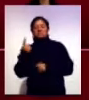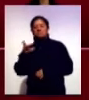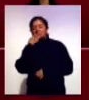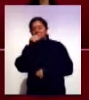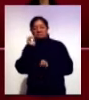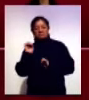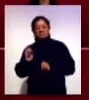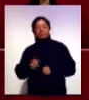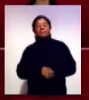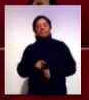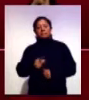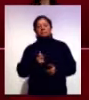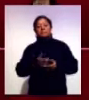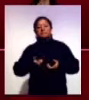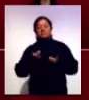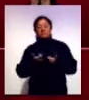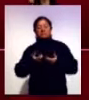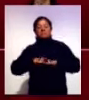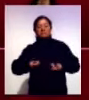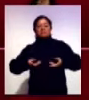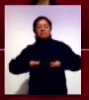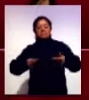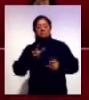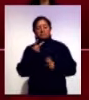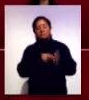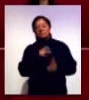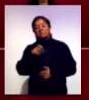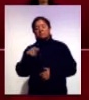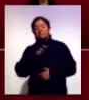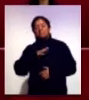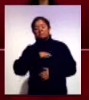presupuesto de egresos de la Federación 2020, que considera un gasto de